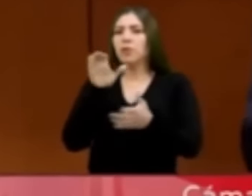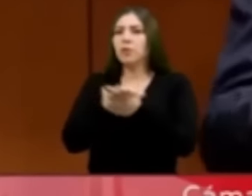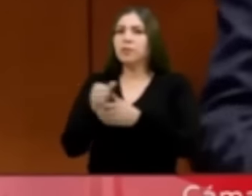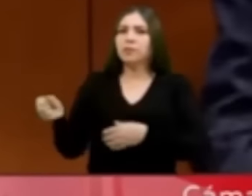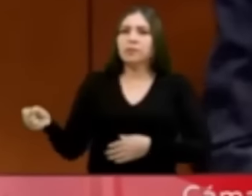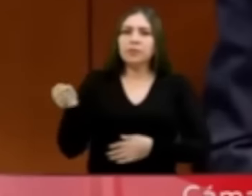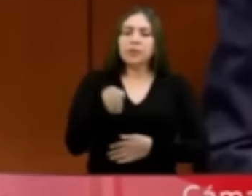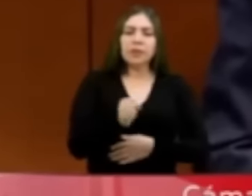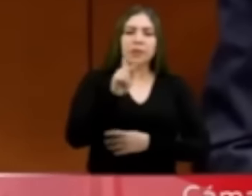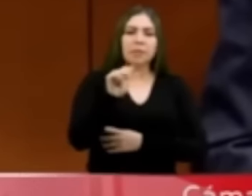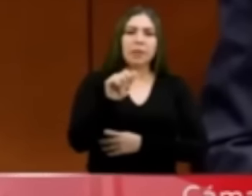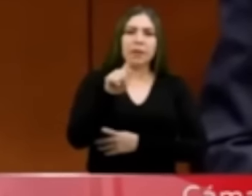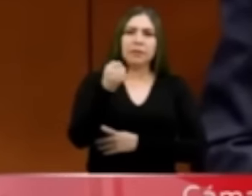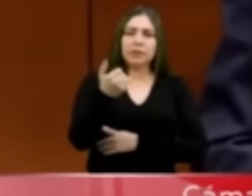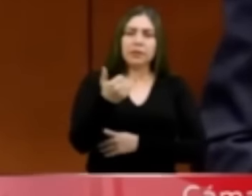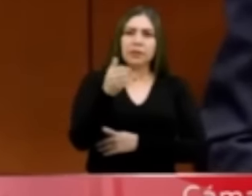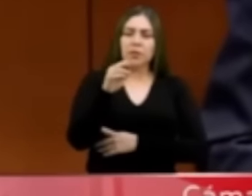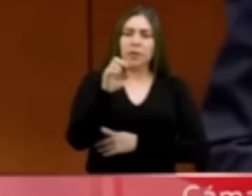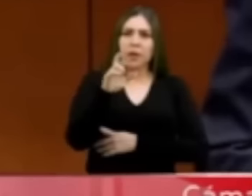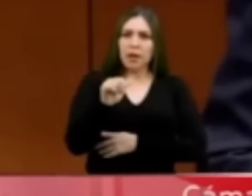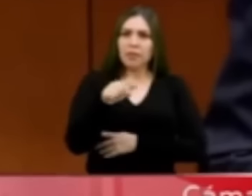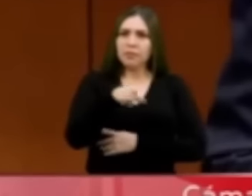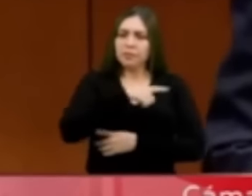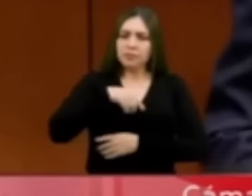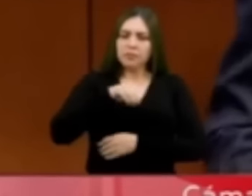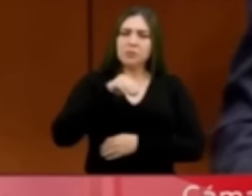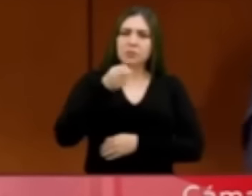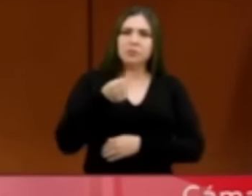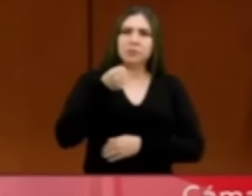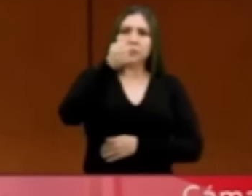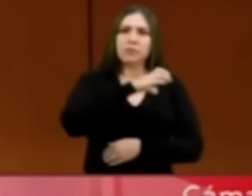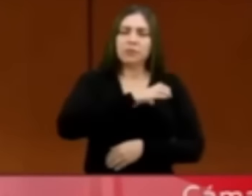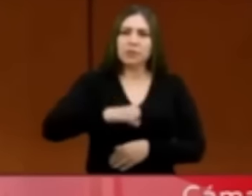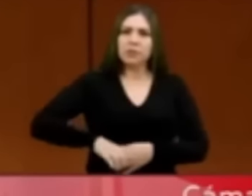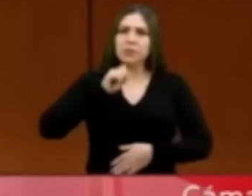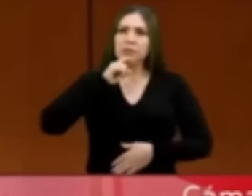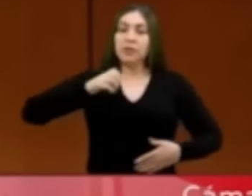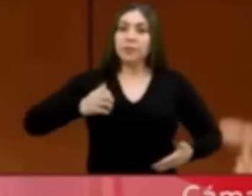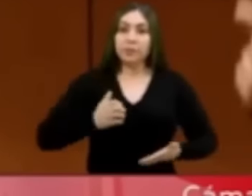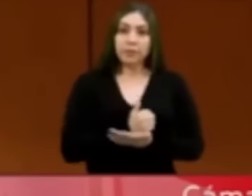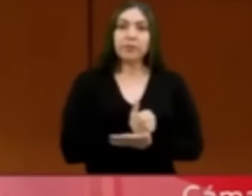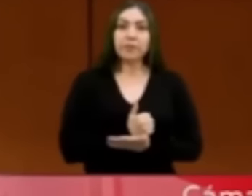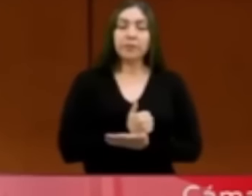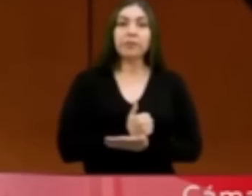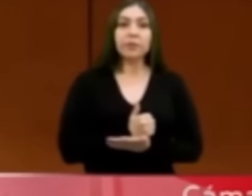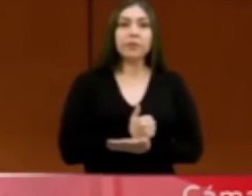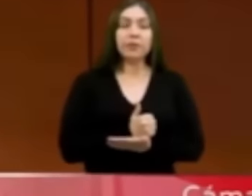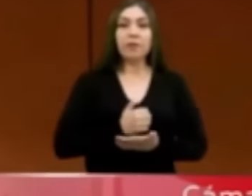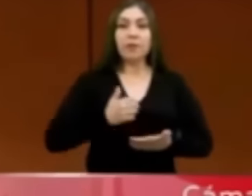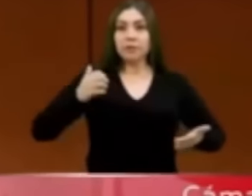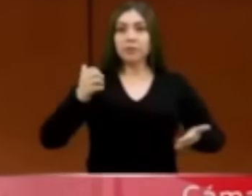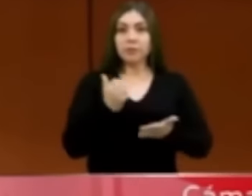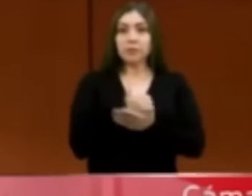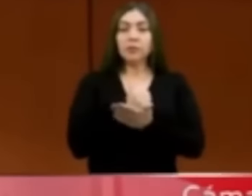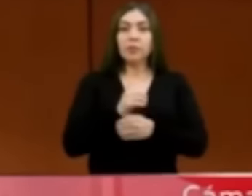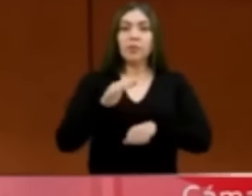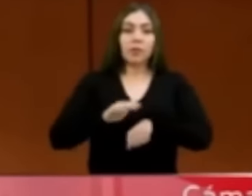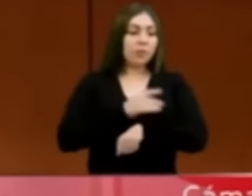de candidata. Y ganamos, por cierto, ganamos porque hicimos una